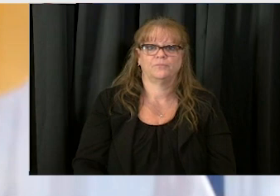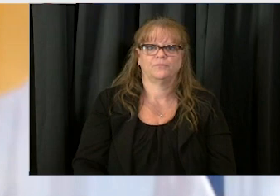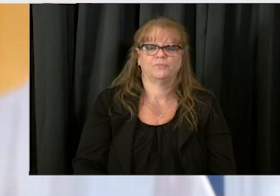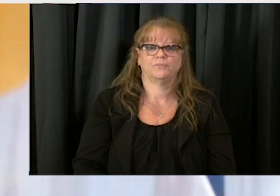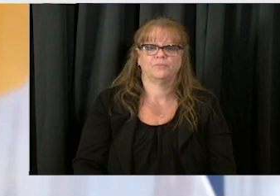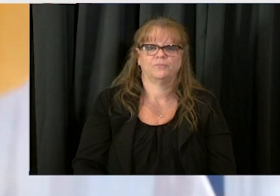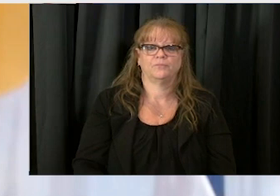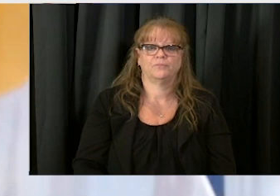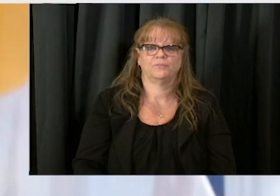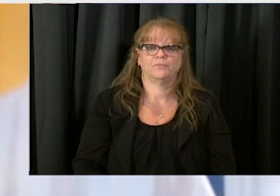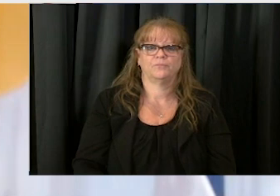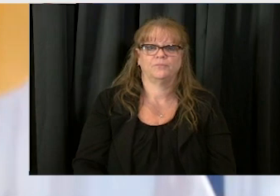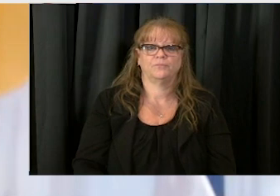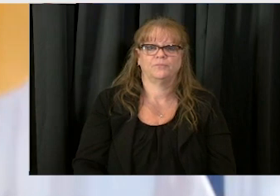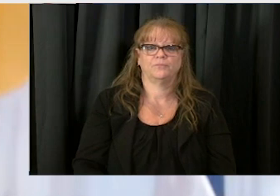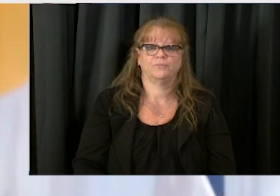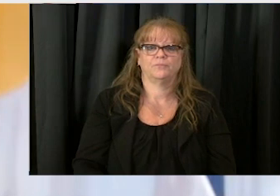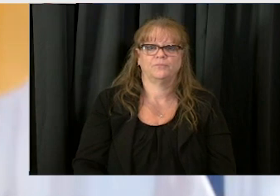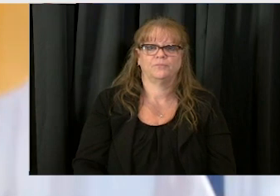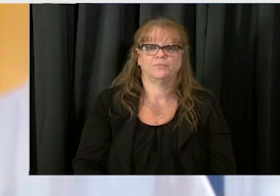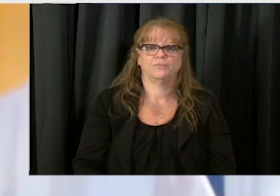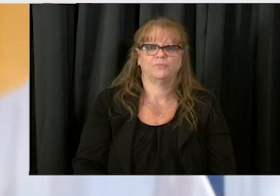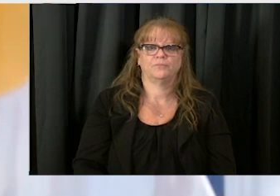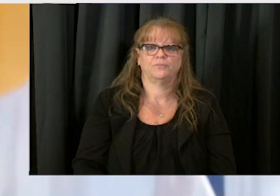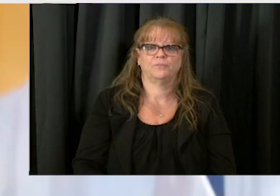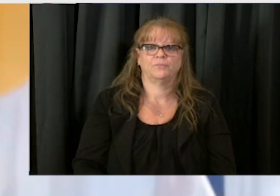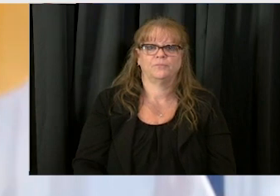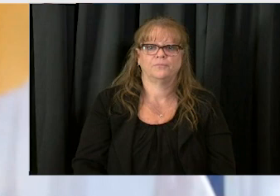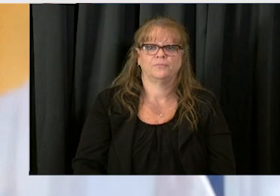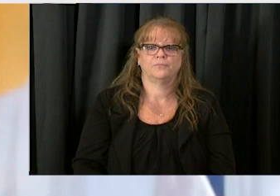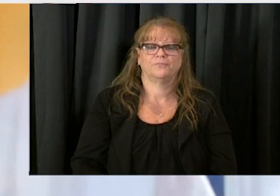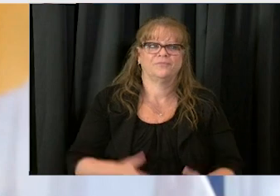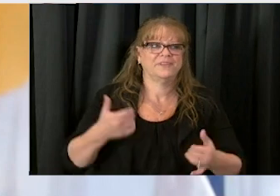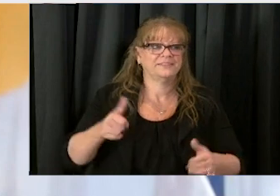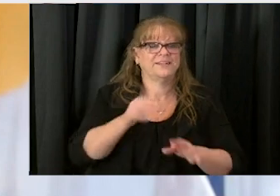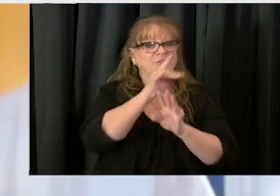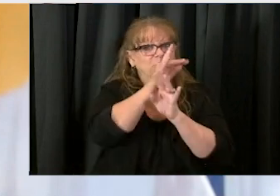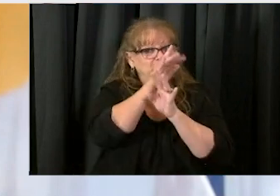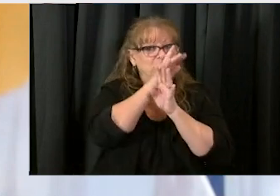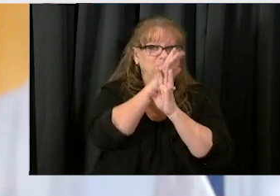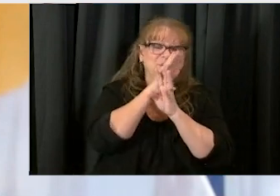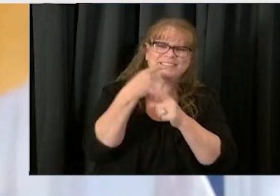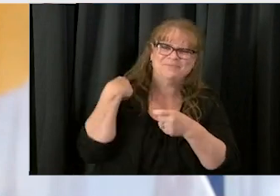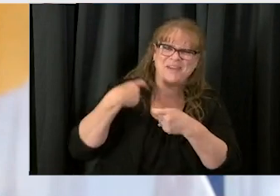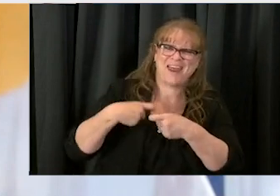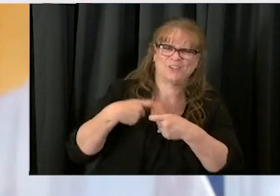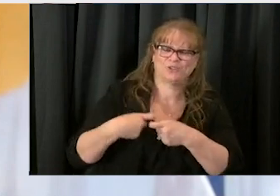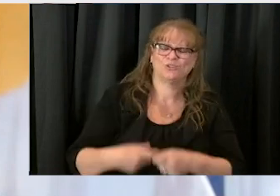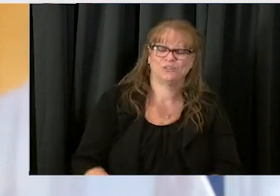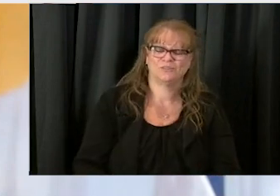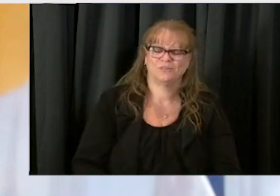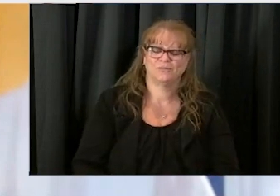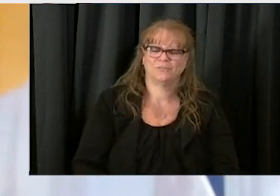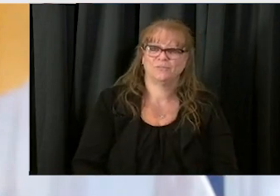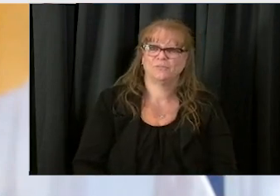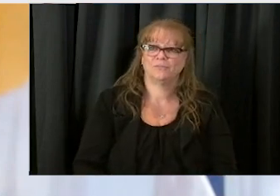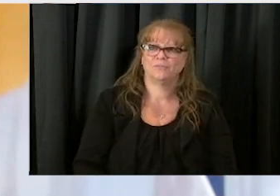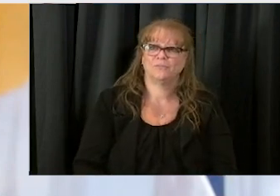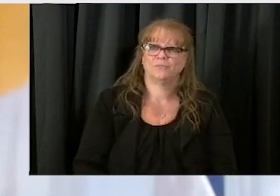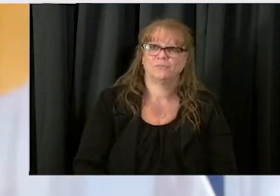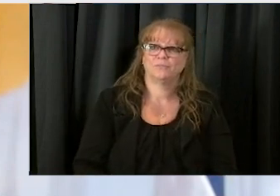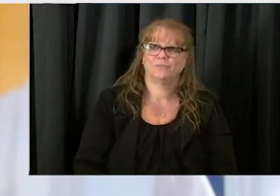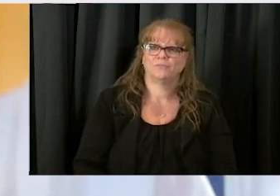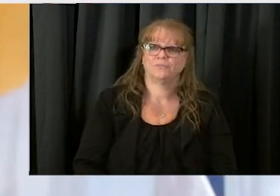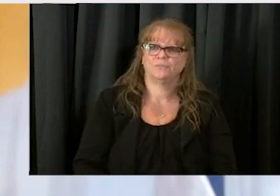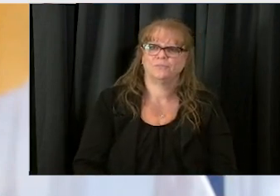los clientes es quién tú vas a cenar con. Si cenan con